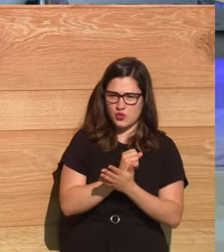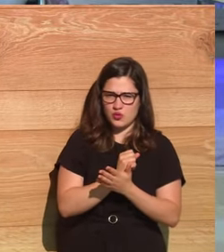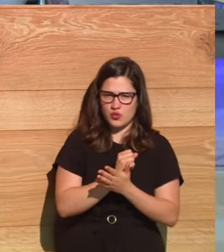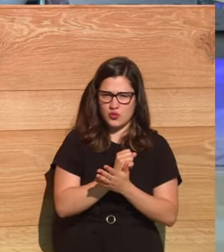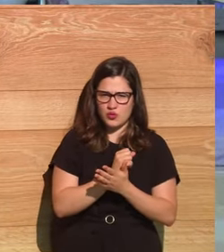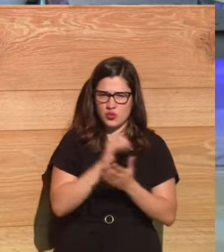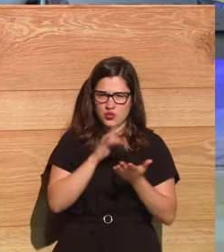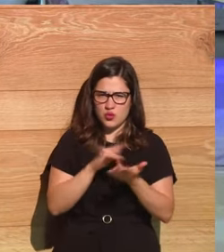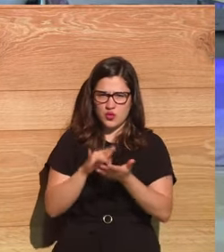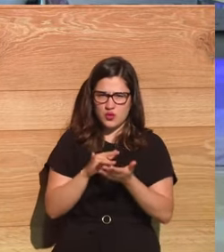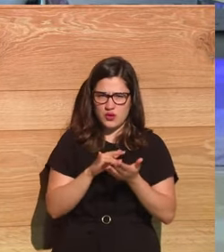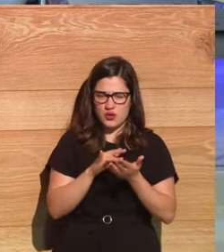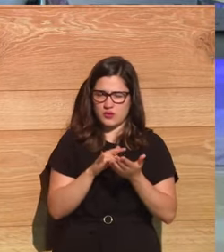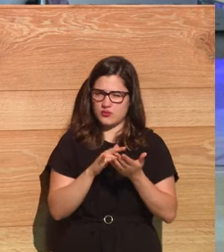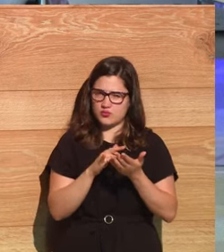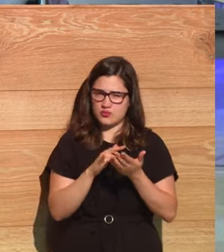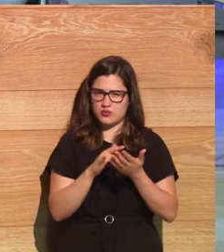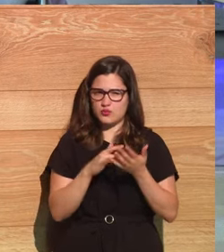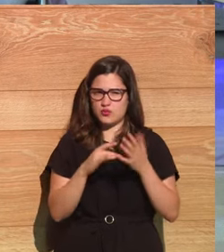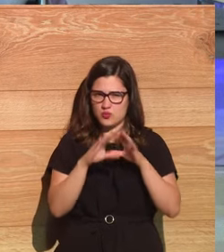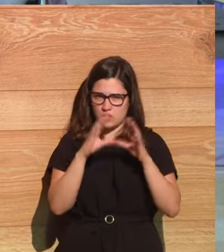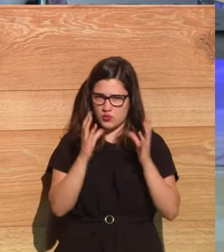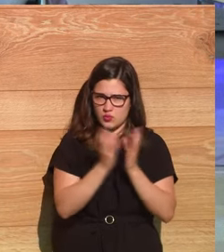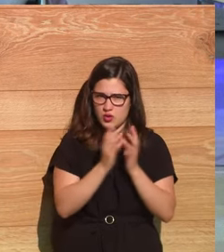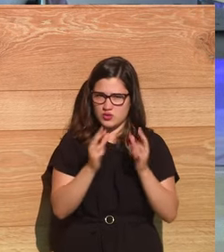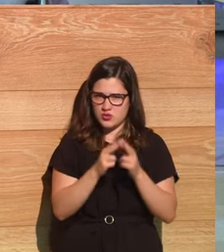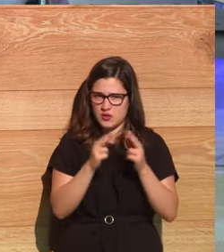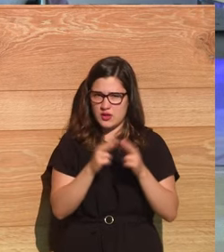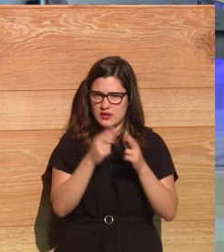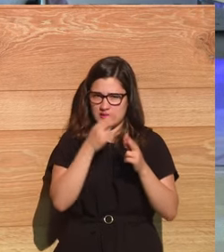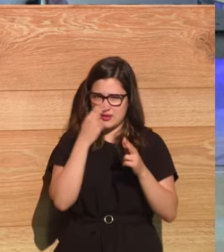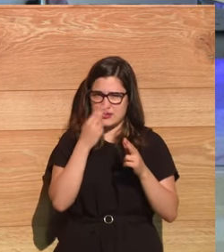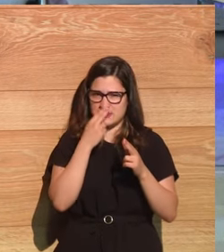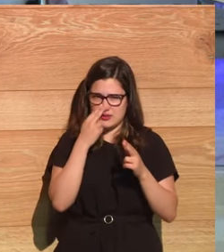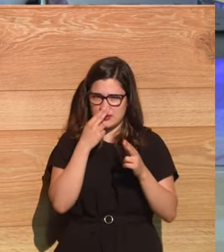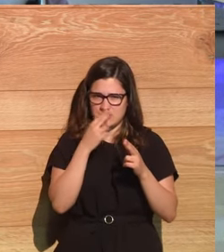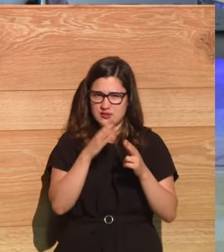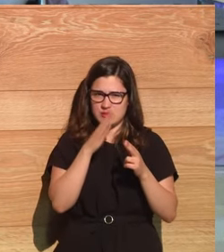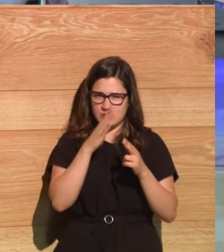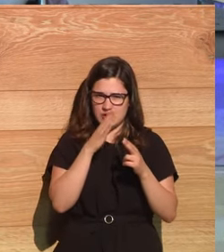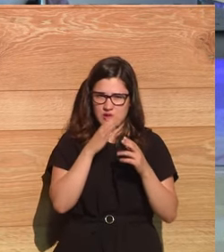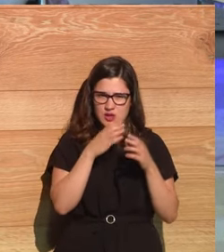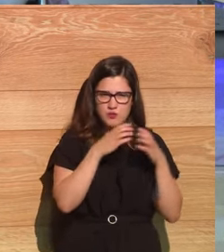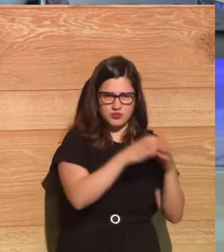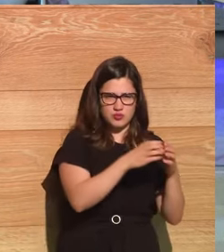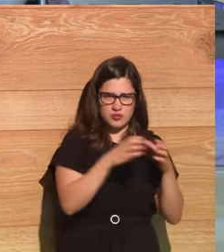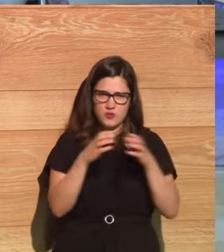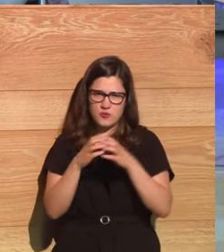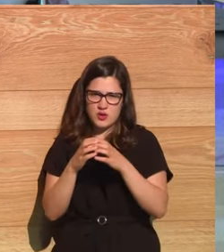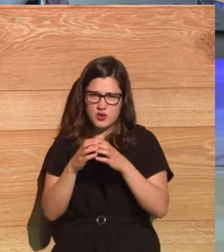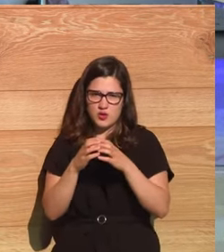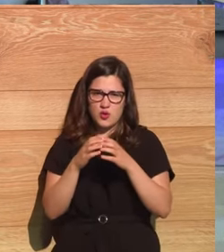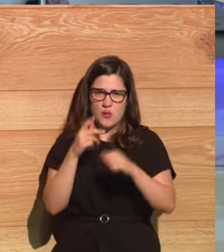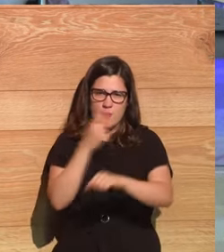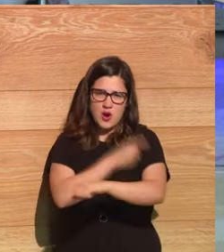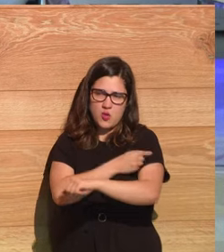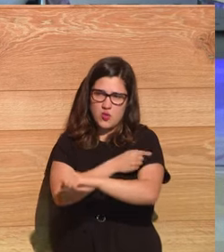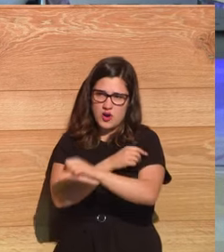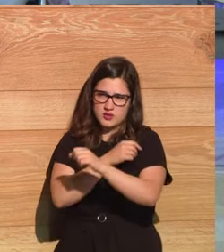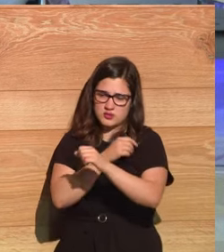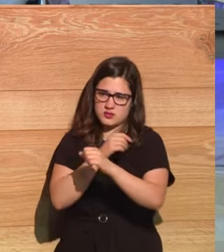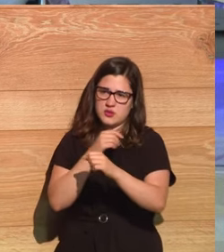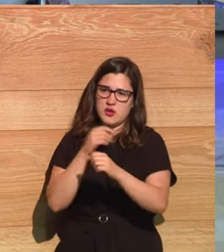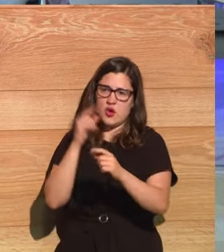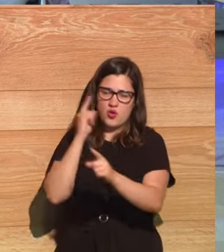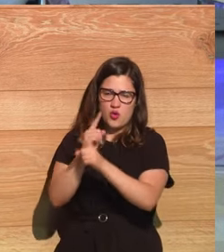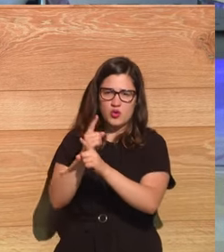circo social muy interesante, en el que de repente ha habido ardientes bandos defendiendo pro y contra el uso de vacunas, el origen de un